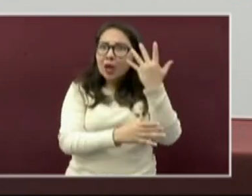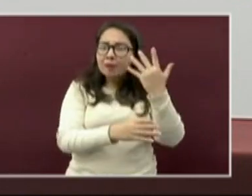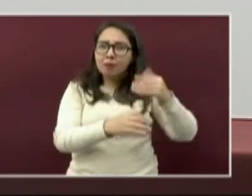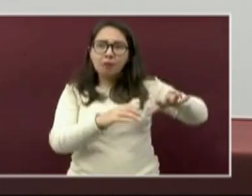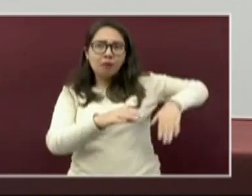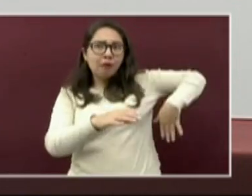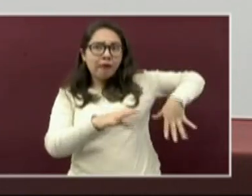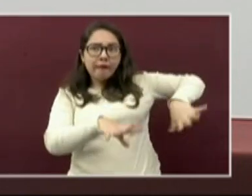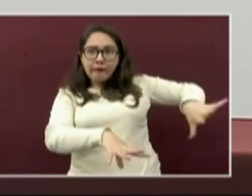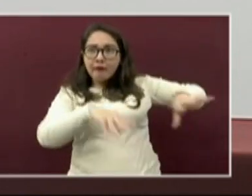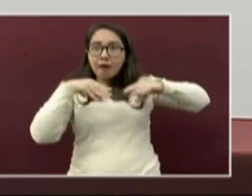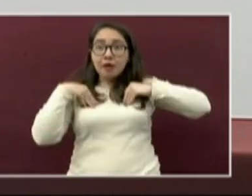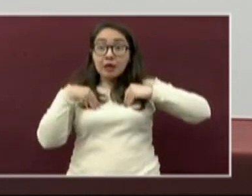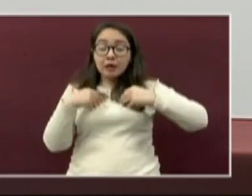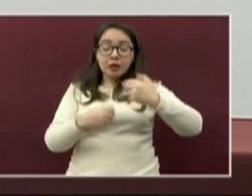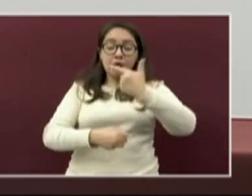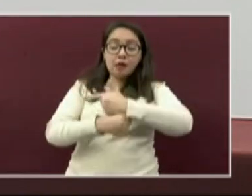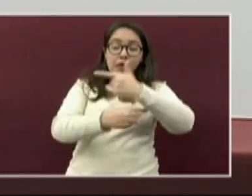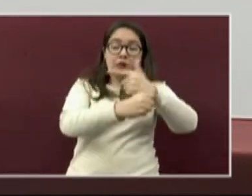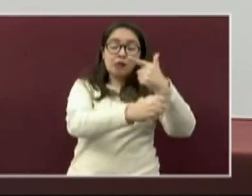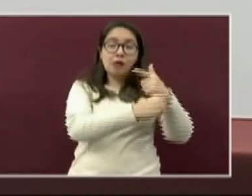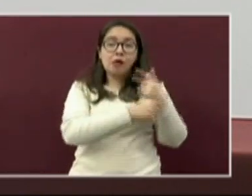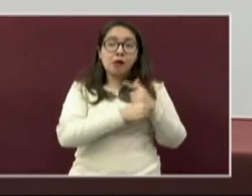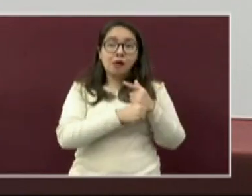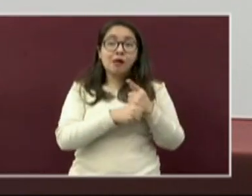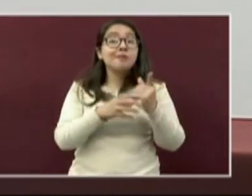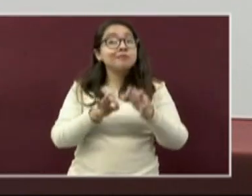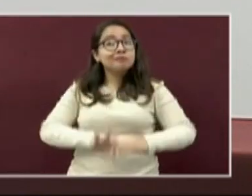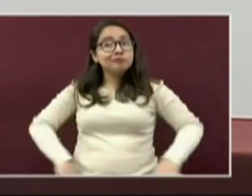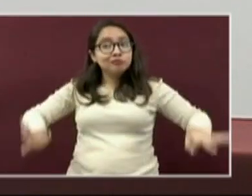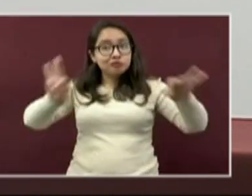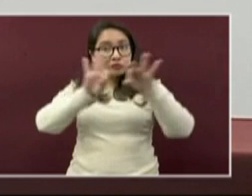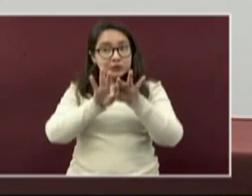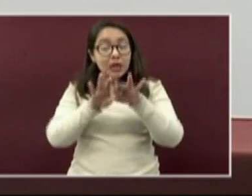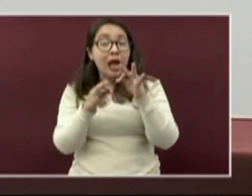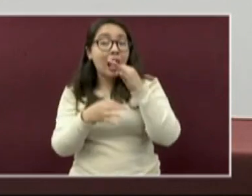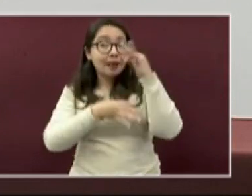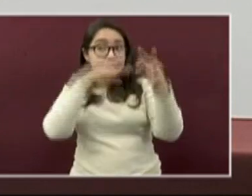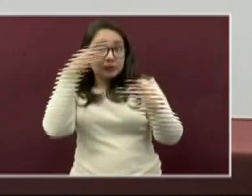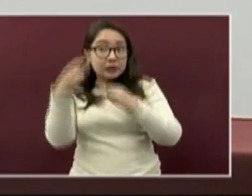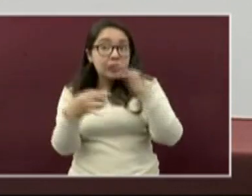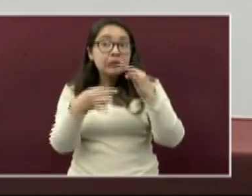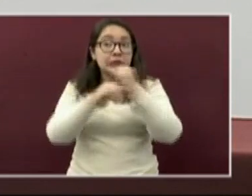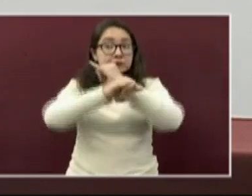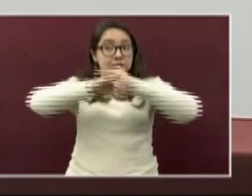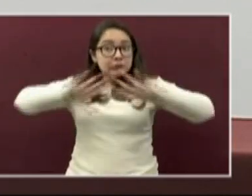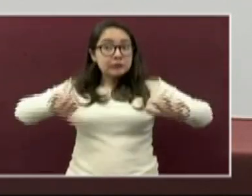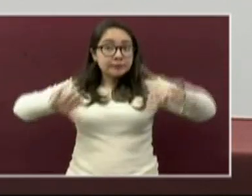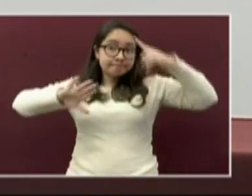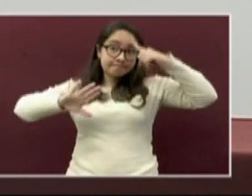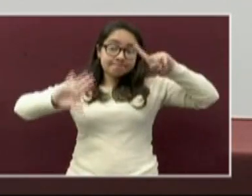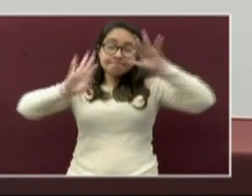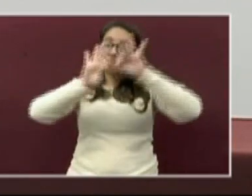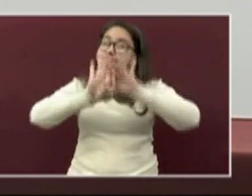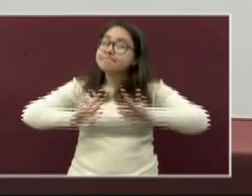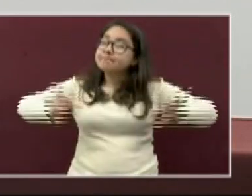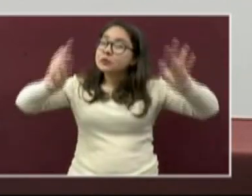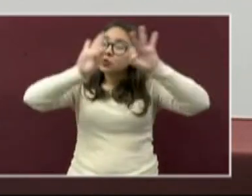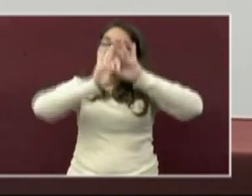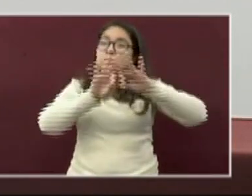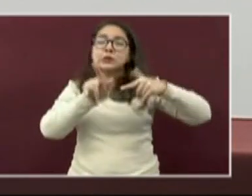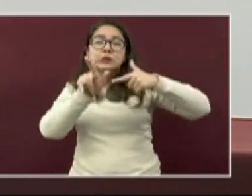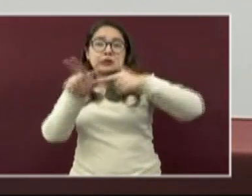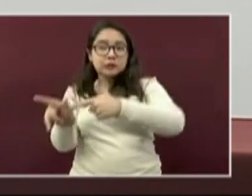es por ello que es importante que difunda esta información y promueva la importancia de